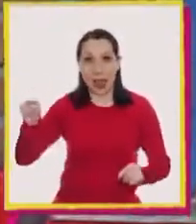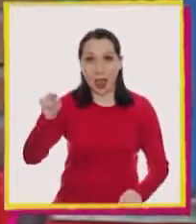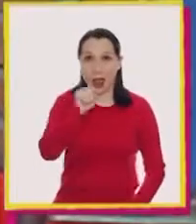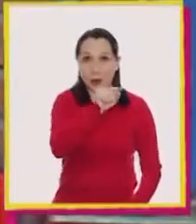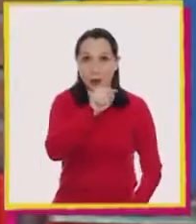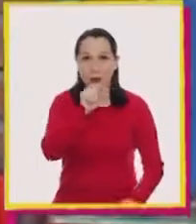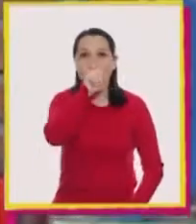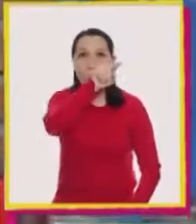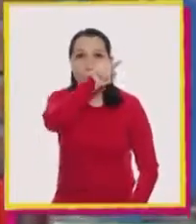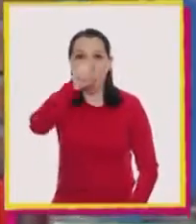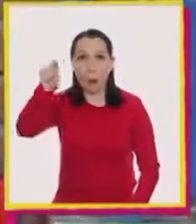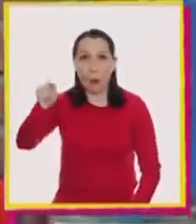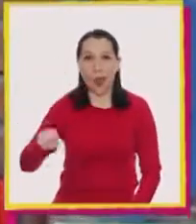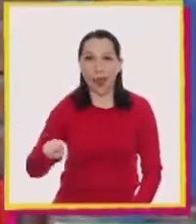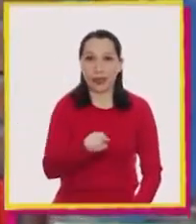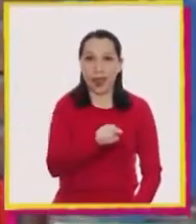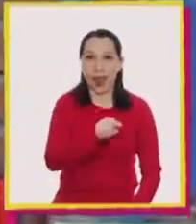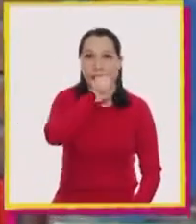Triángulo,